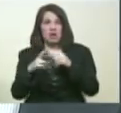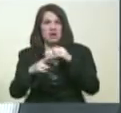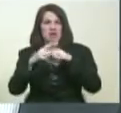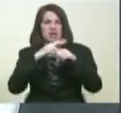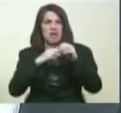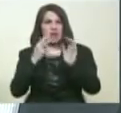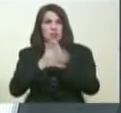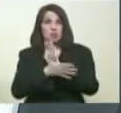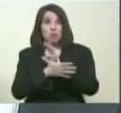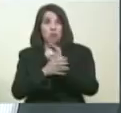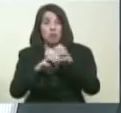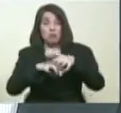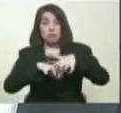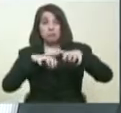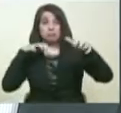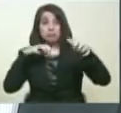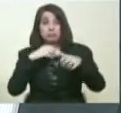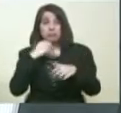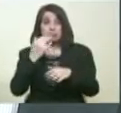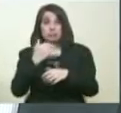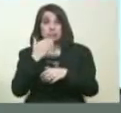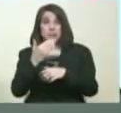estas épocas de dificultades.